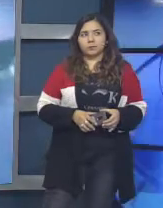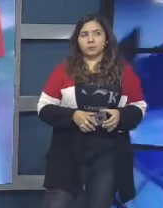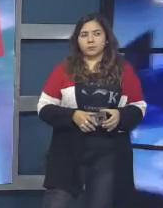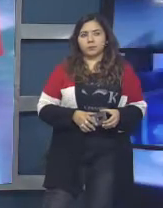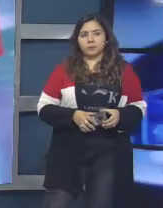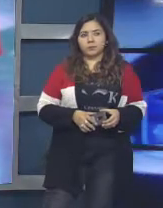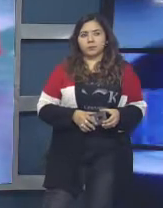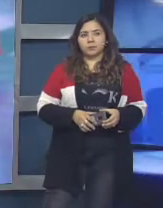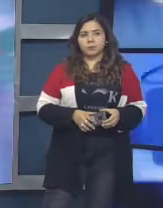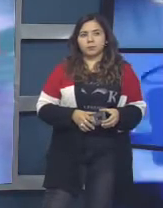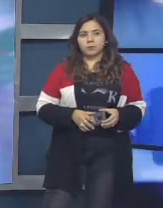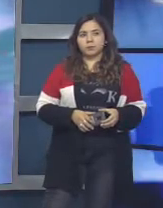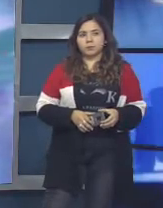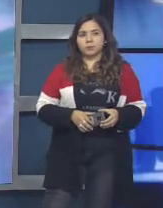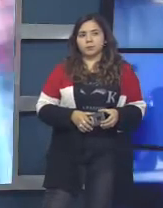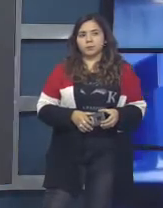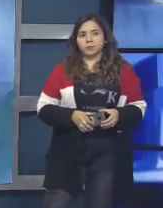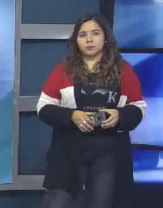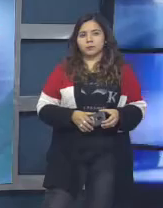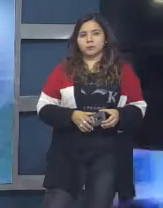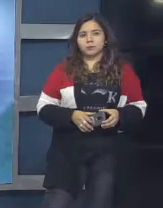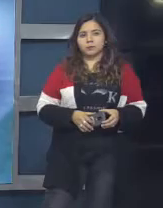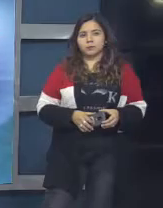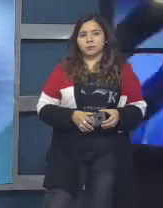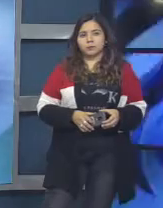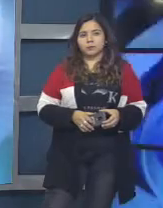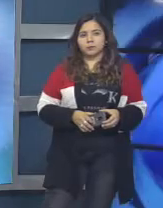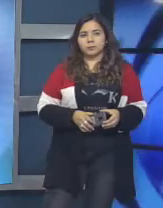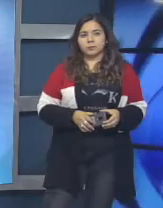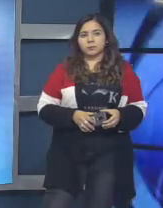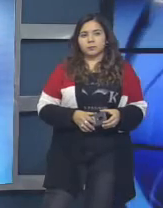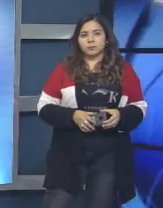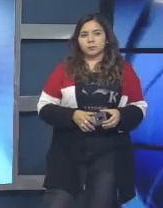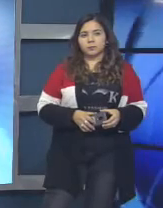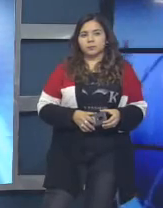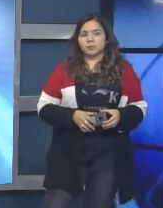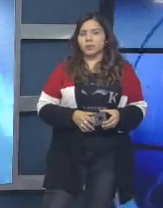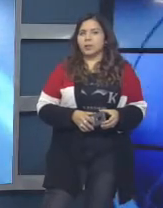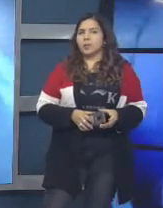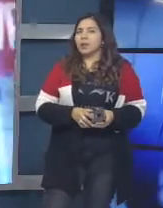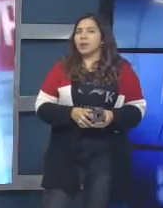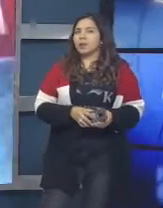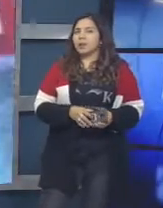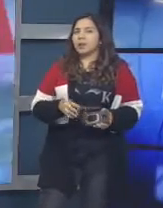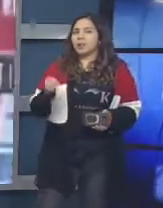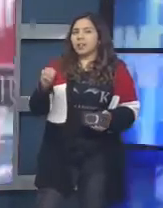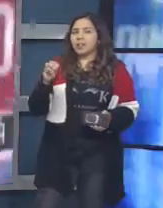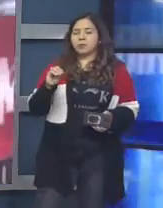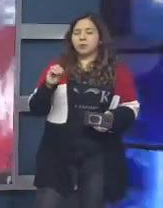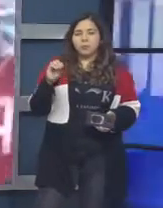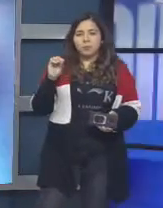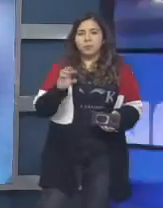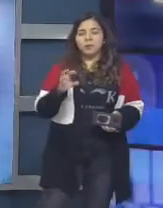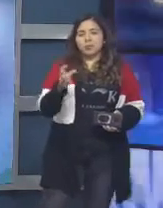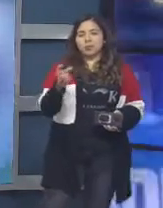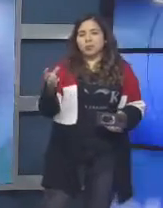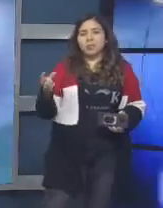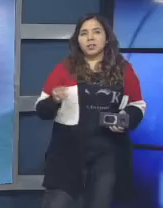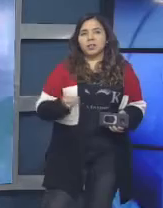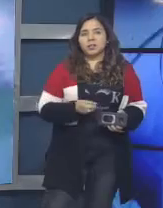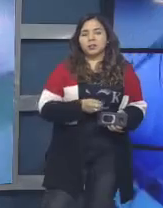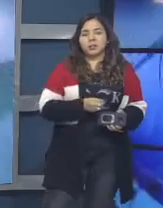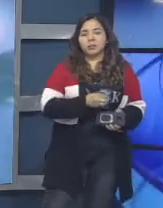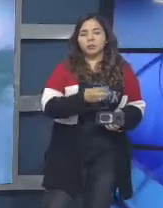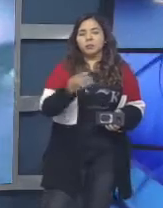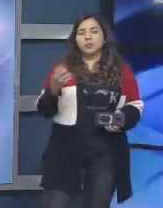inmediata todas estas acciones para que activen el sector. Bien. Ayer fue muy polémico, usted lo